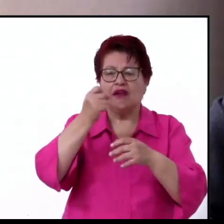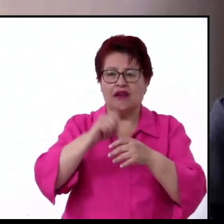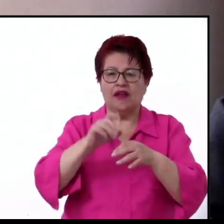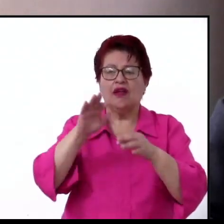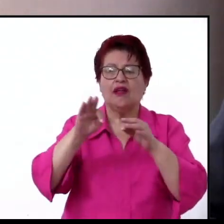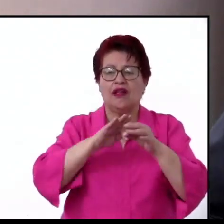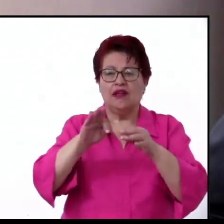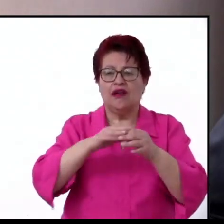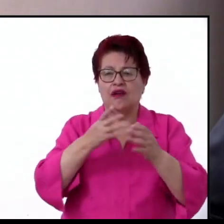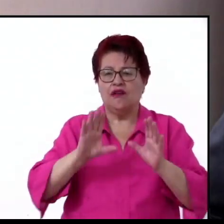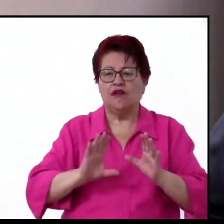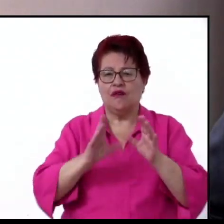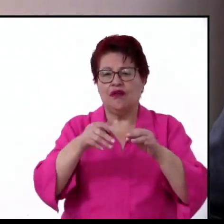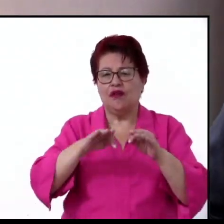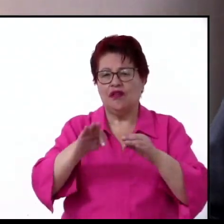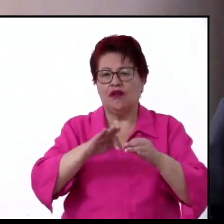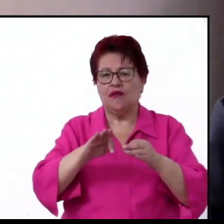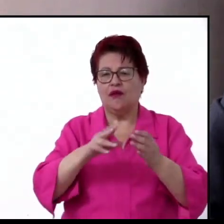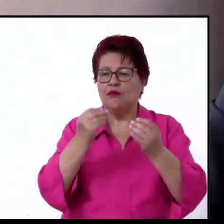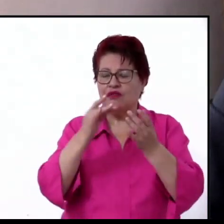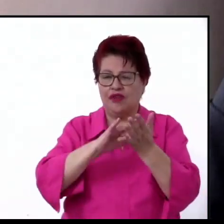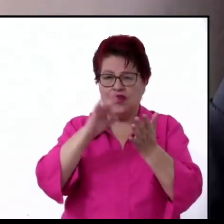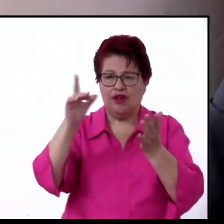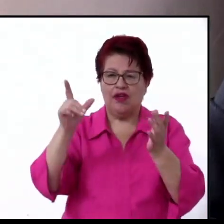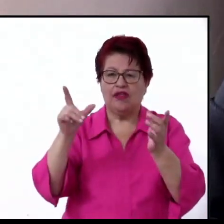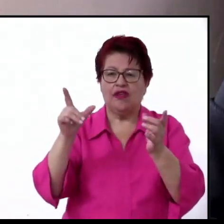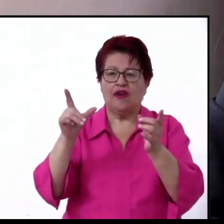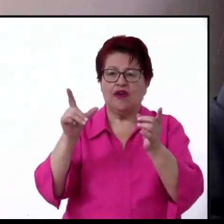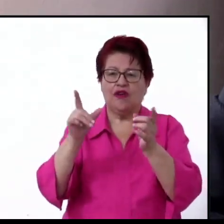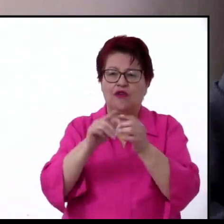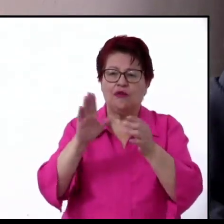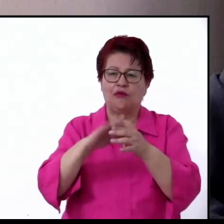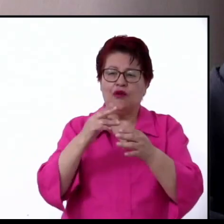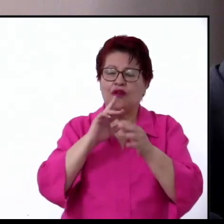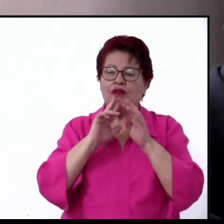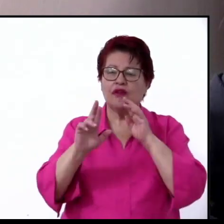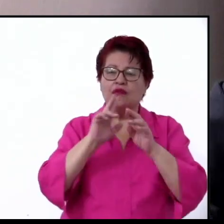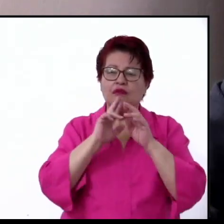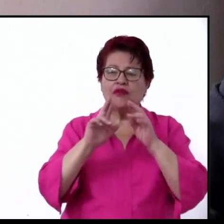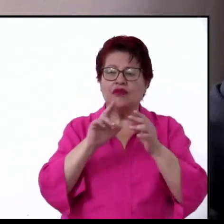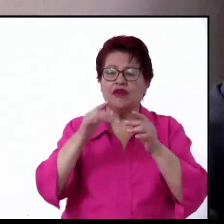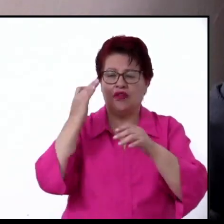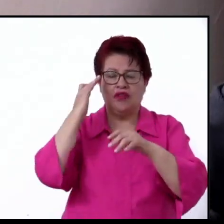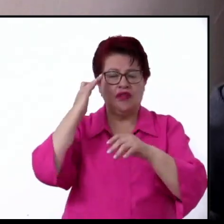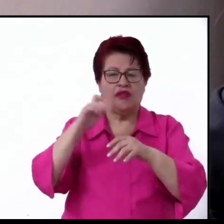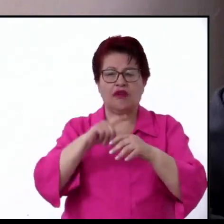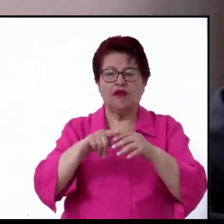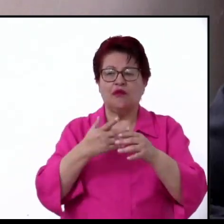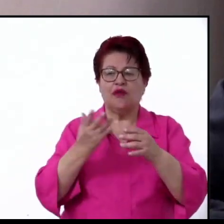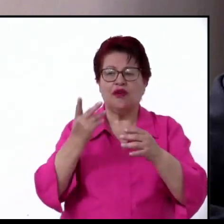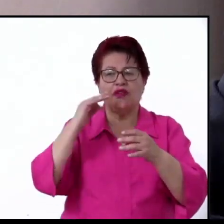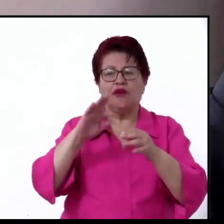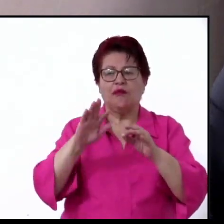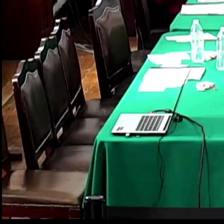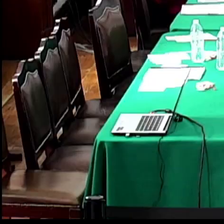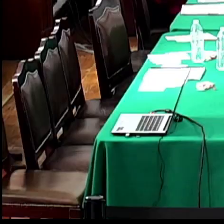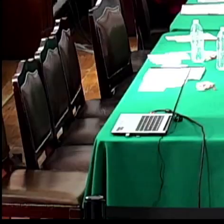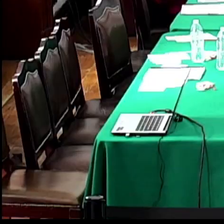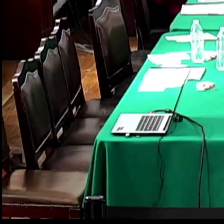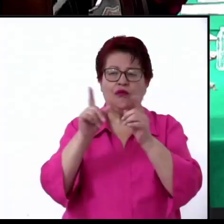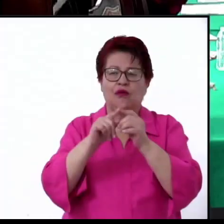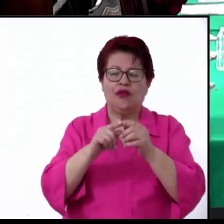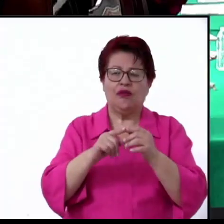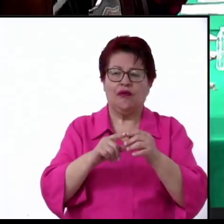del Trabajo y Fomento al Empleo. Muchísimas gracias por sus respuestas, por su tiempo y también a su equipo de trabajo. Es